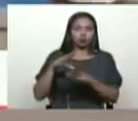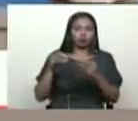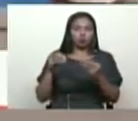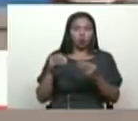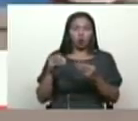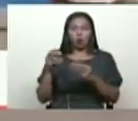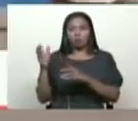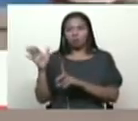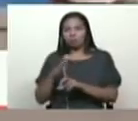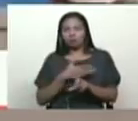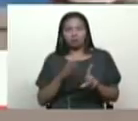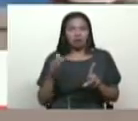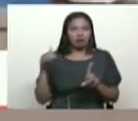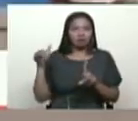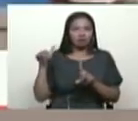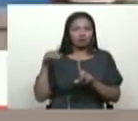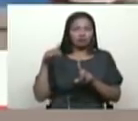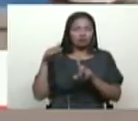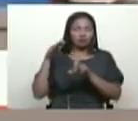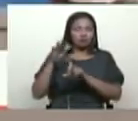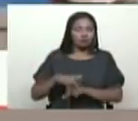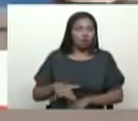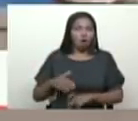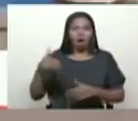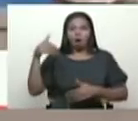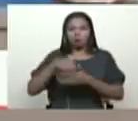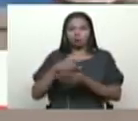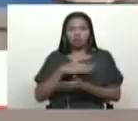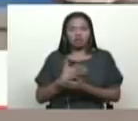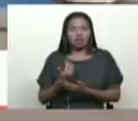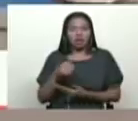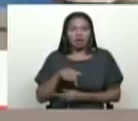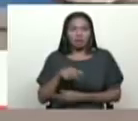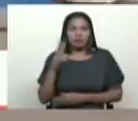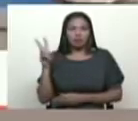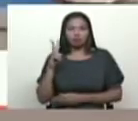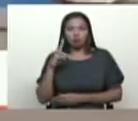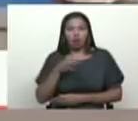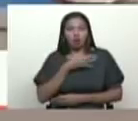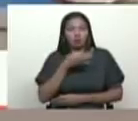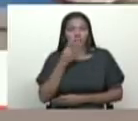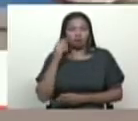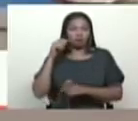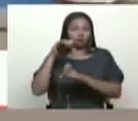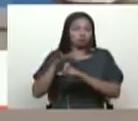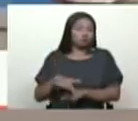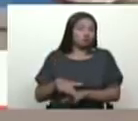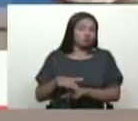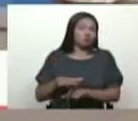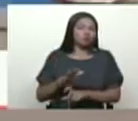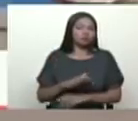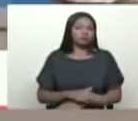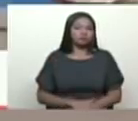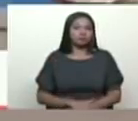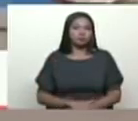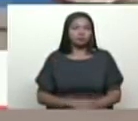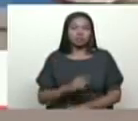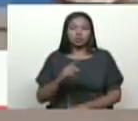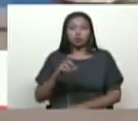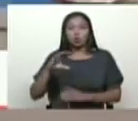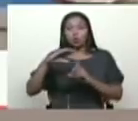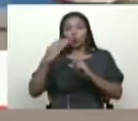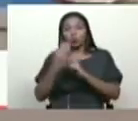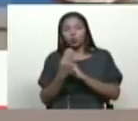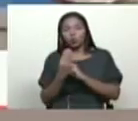cualquier amenaza, cualquier golpe de Estado, cualquier intento de invasión. La sociedad los derrotó, una sociedad con cultura y